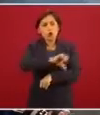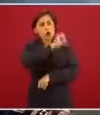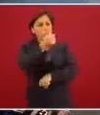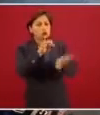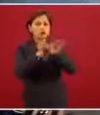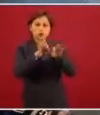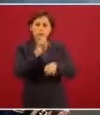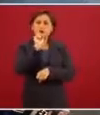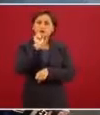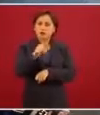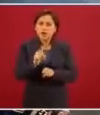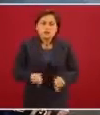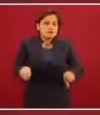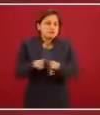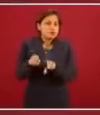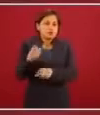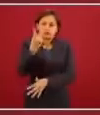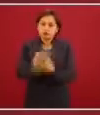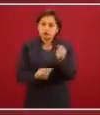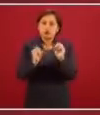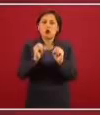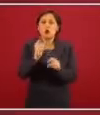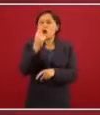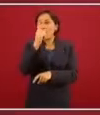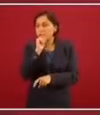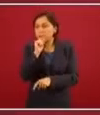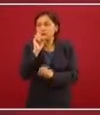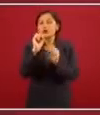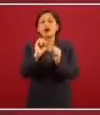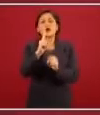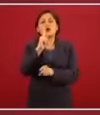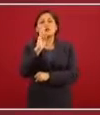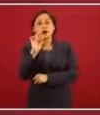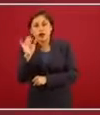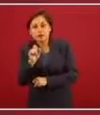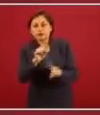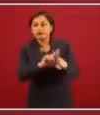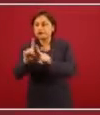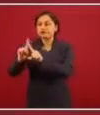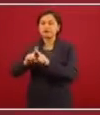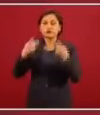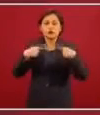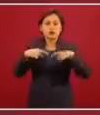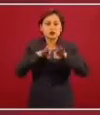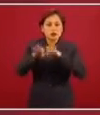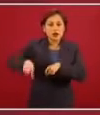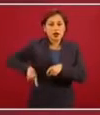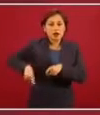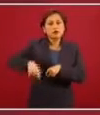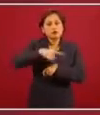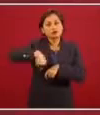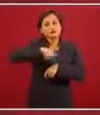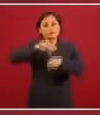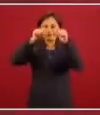también son de interés público, o los policías, o el personal de Pemex, etcétera. ¿Qué resultó? Que en